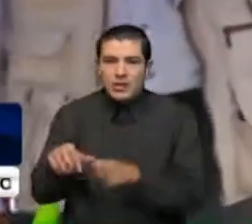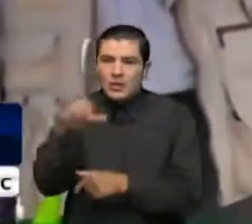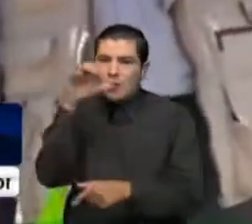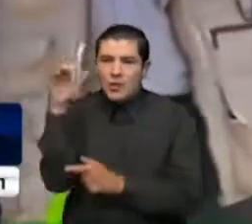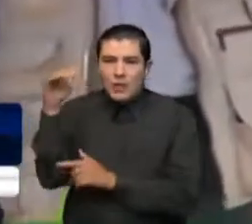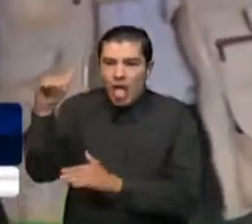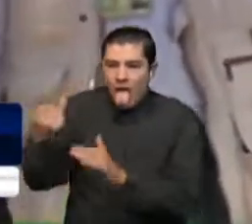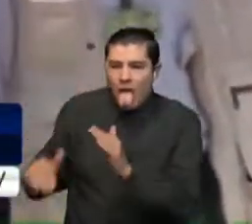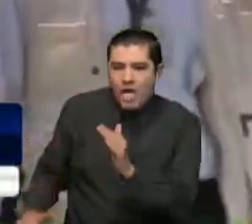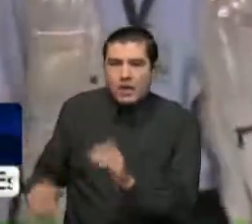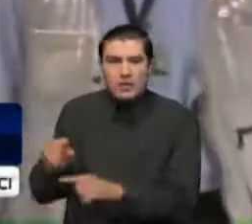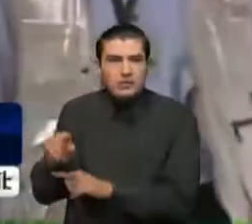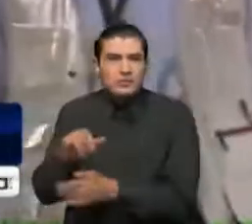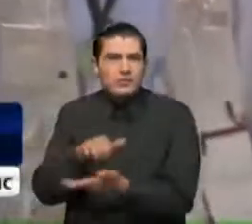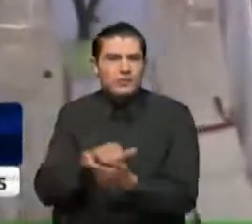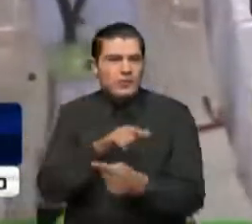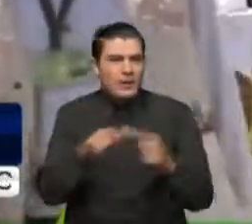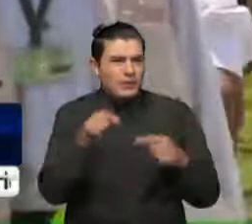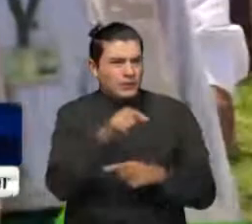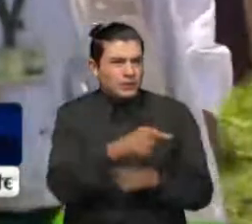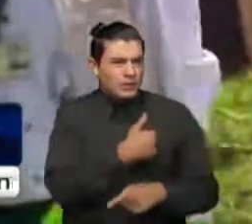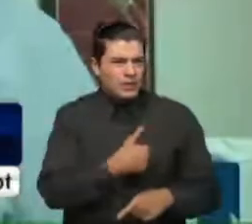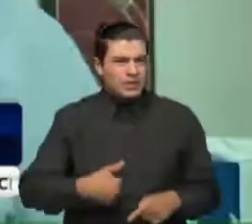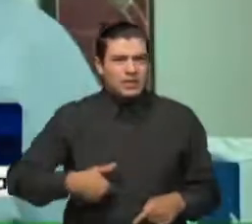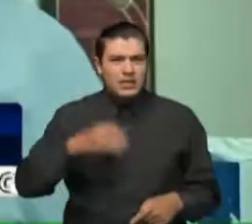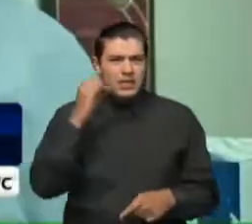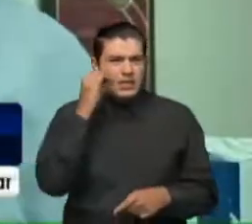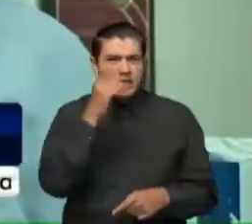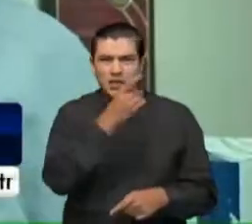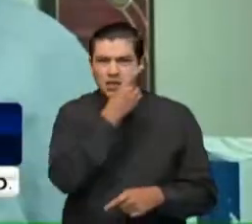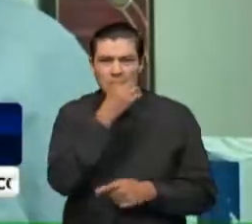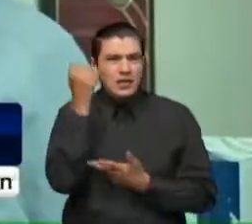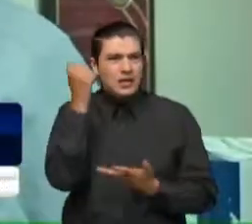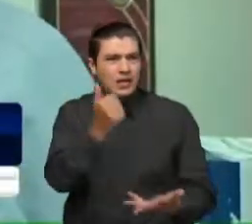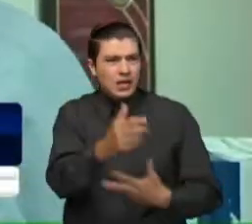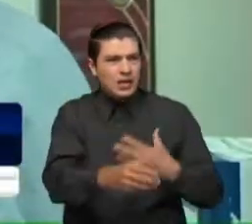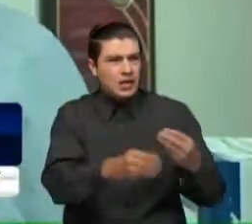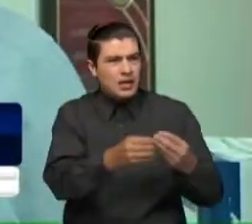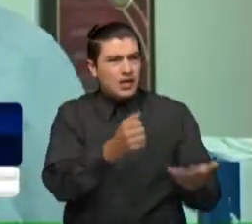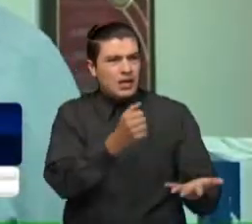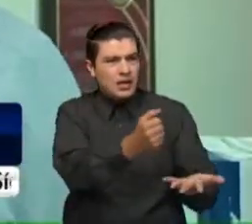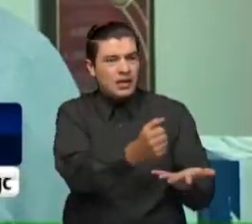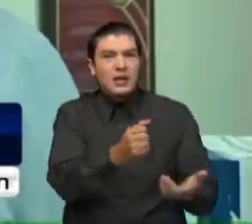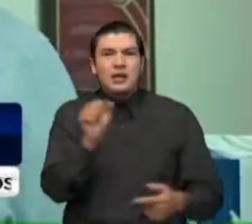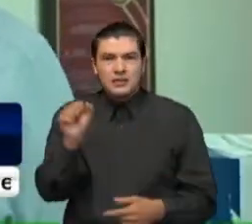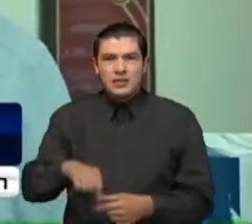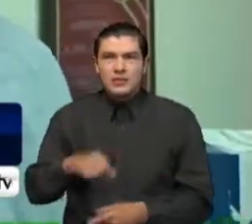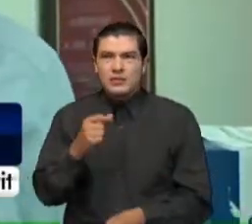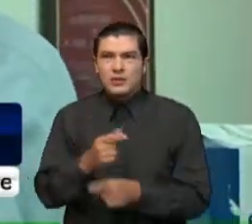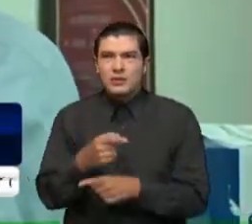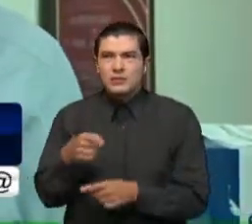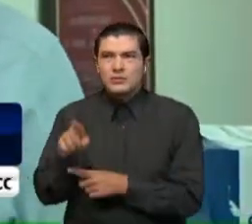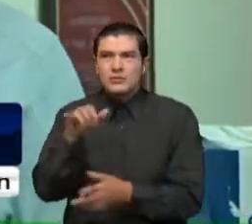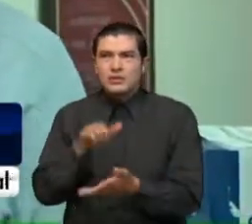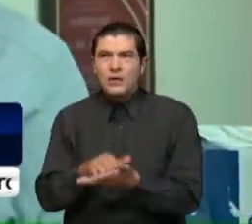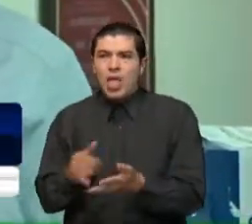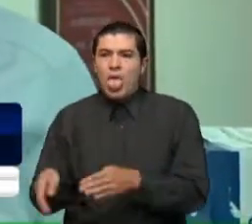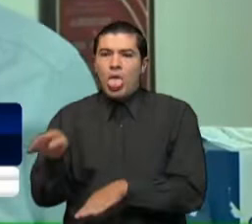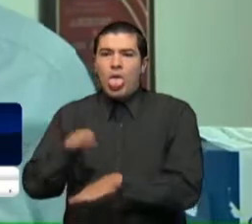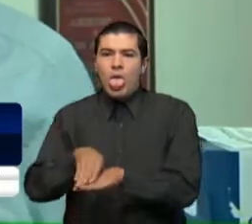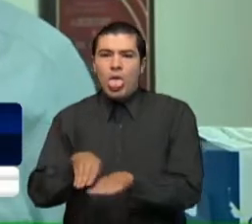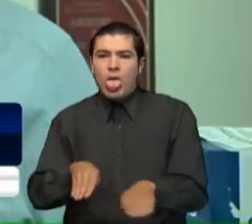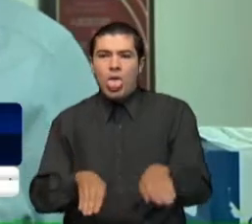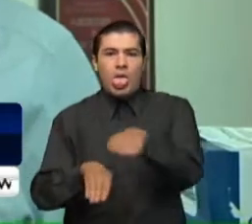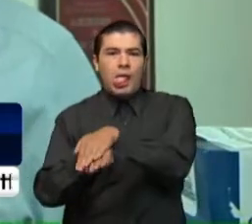los recursos adicionados manifestados por el presidente iván duque nosotras hemos dicho que el gobierno tiene una política de parcheo es decir de tapar